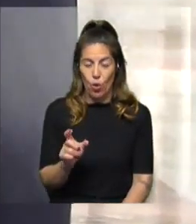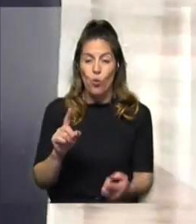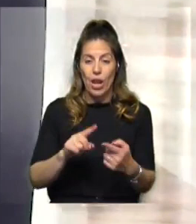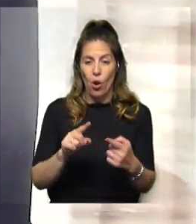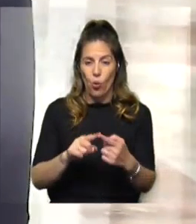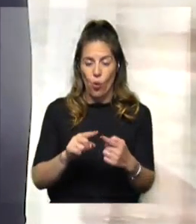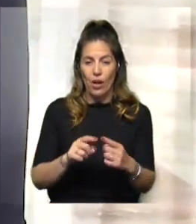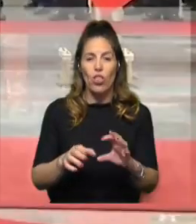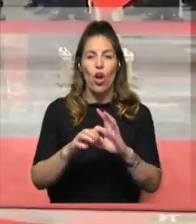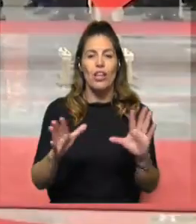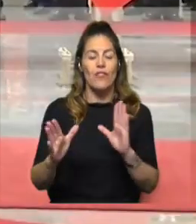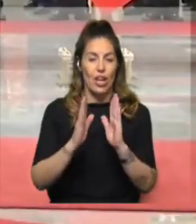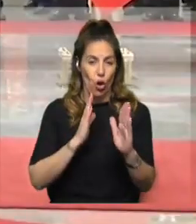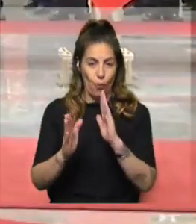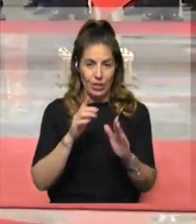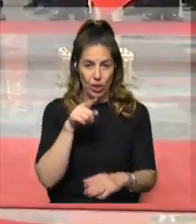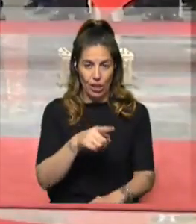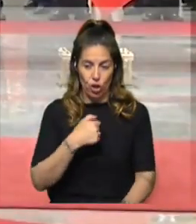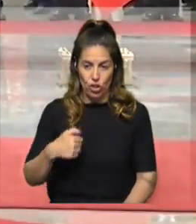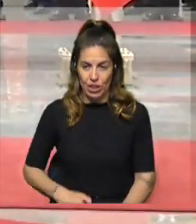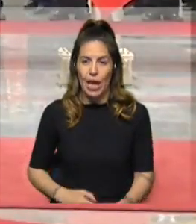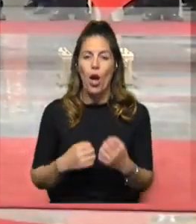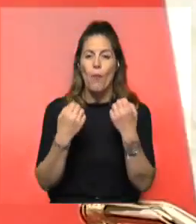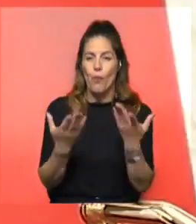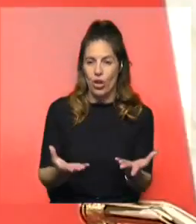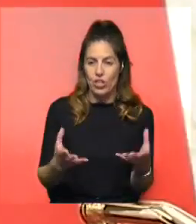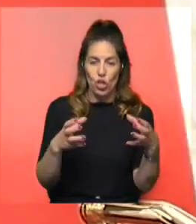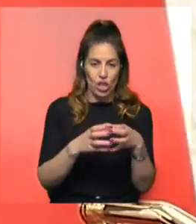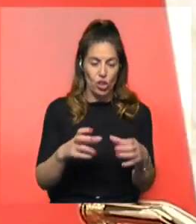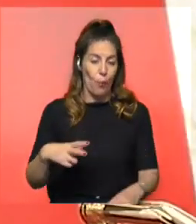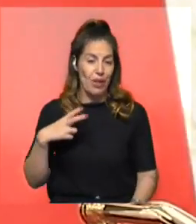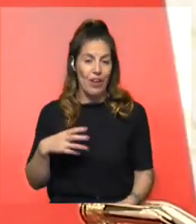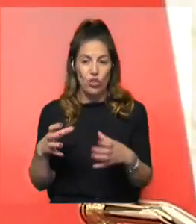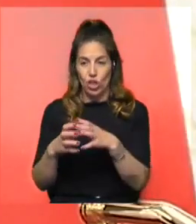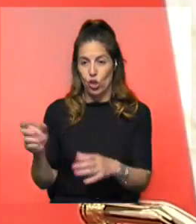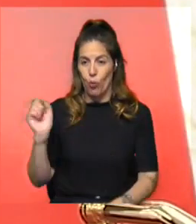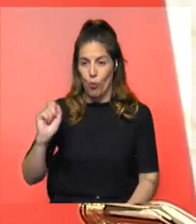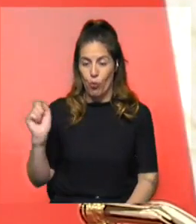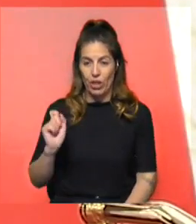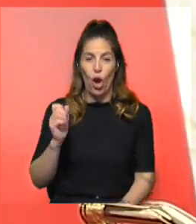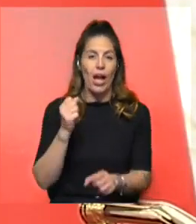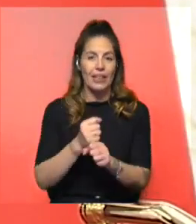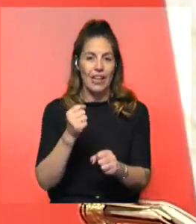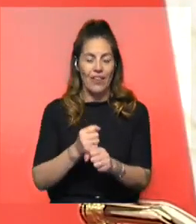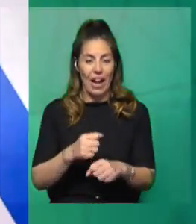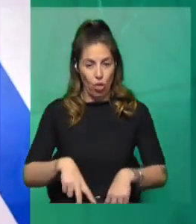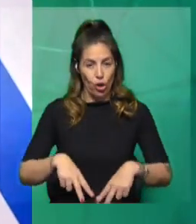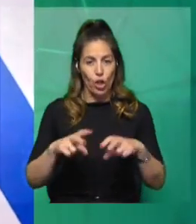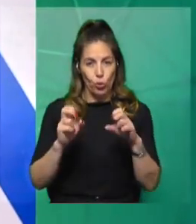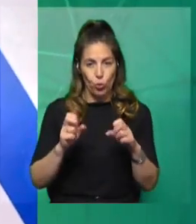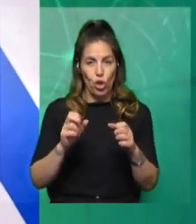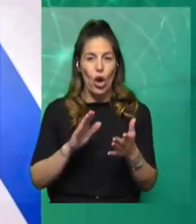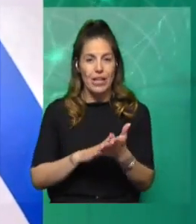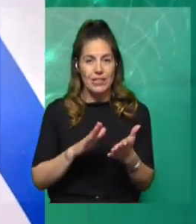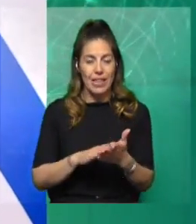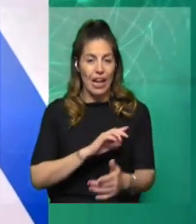de libre comercio con China. Y por eso tanto el sector privado como el sector público se han trabajado en estudios acerca de la